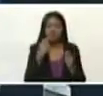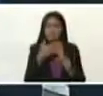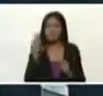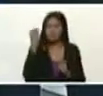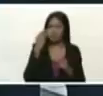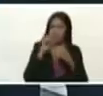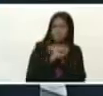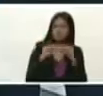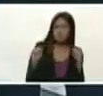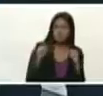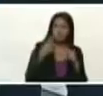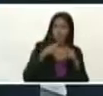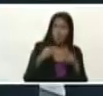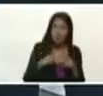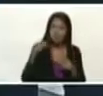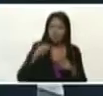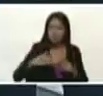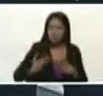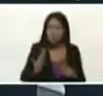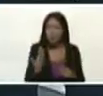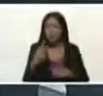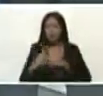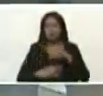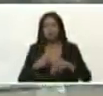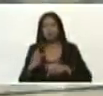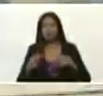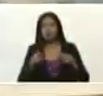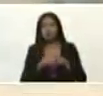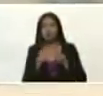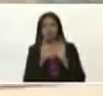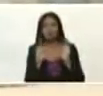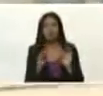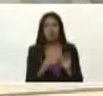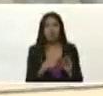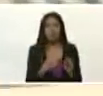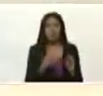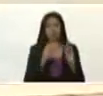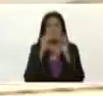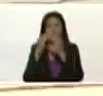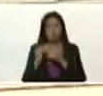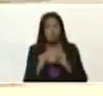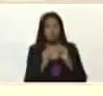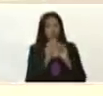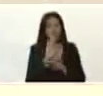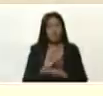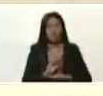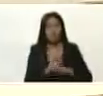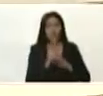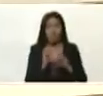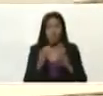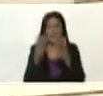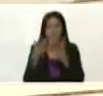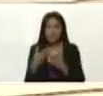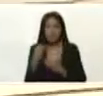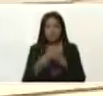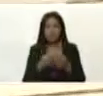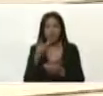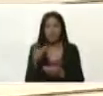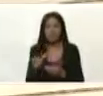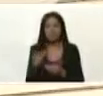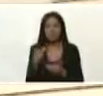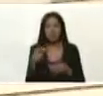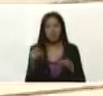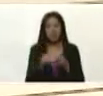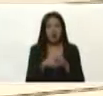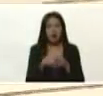imposible, porque aquí todo, presidente, hasta los procesos de mantenimiento preventivo de la planta se hacían con personal foráneo,